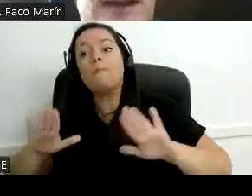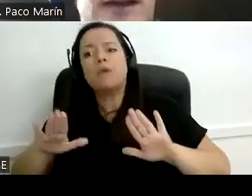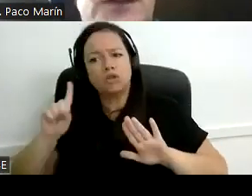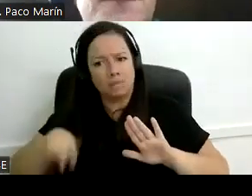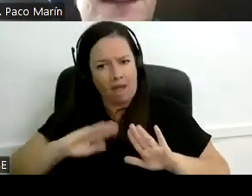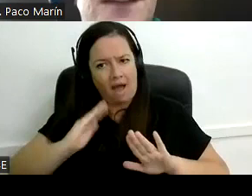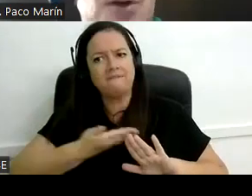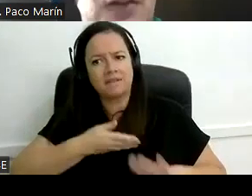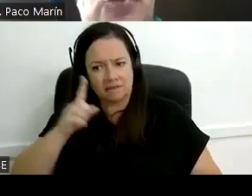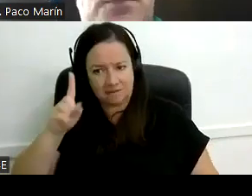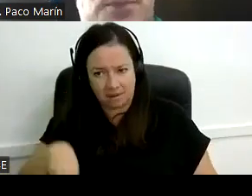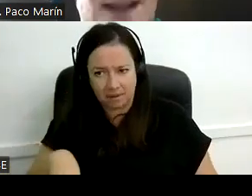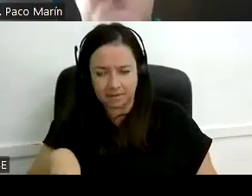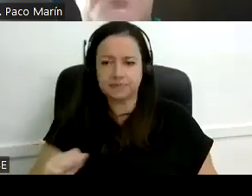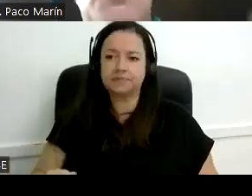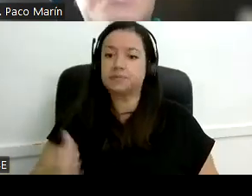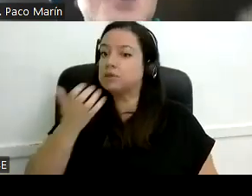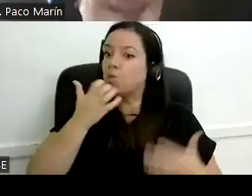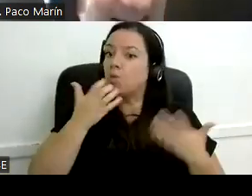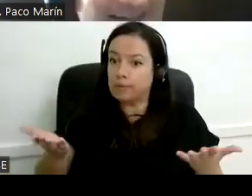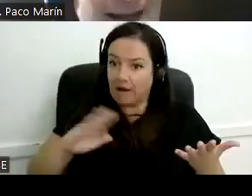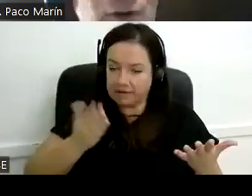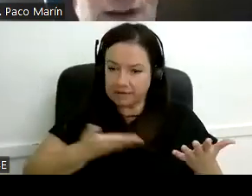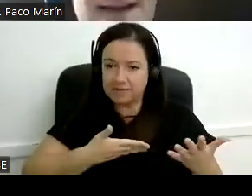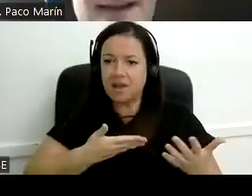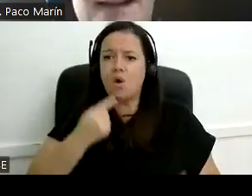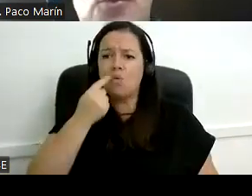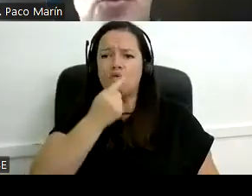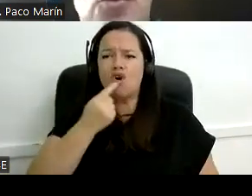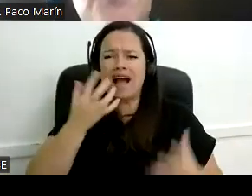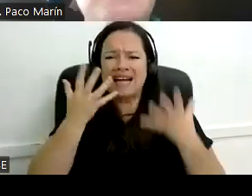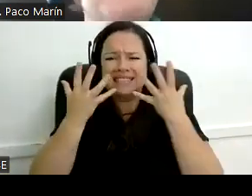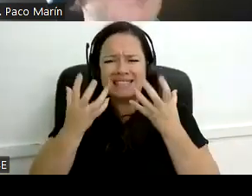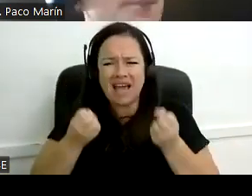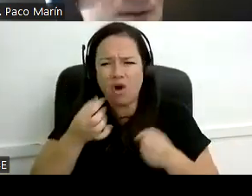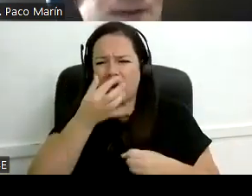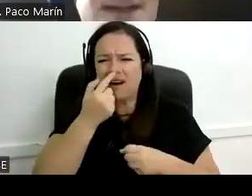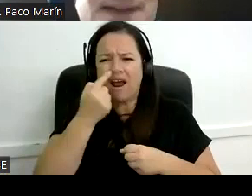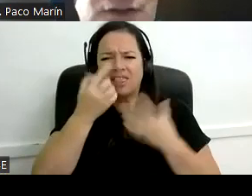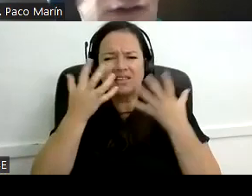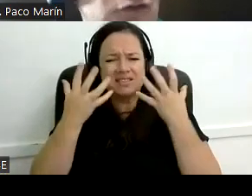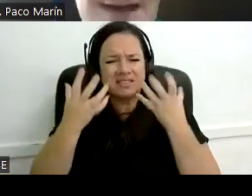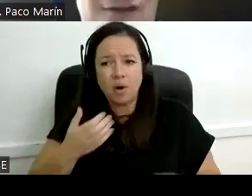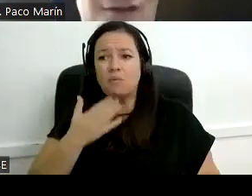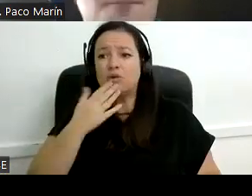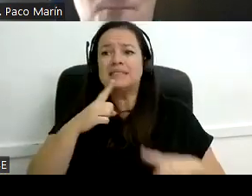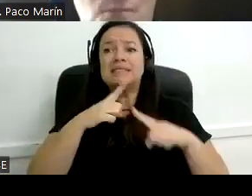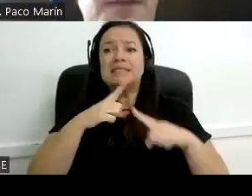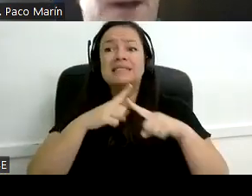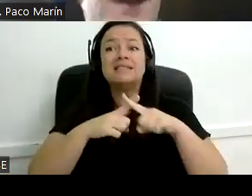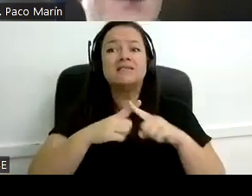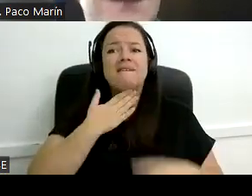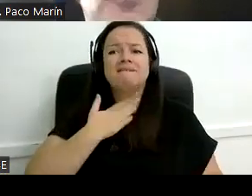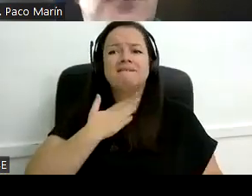secundarios que resultan bastante molestos. Por ejemplo, sequedad de la boca y de las mucosas, disminución del apetito sexual. Esto es